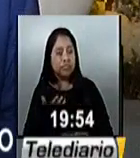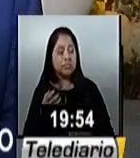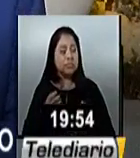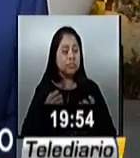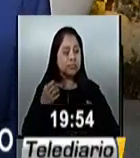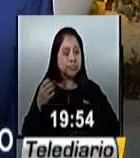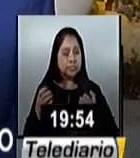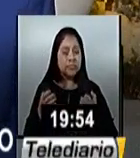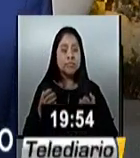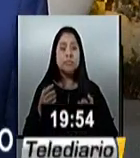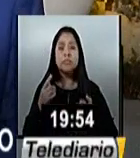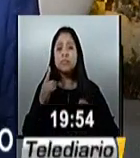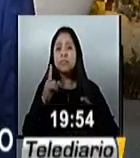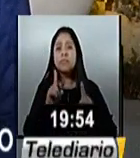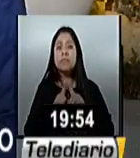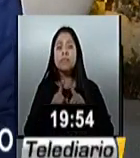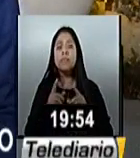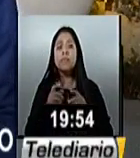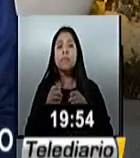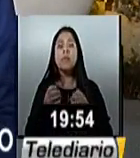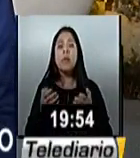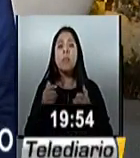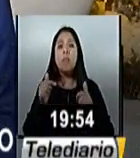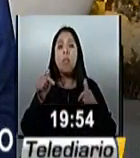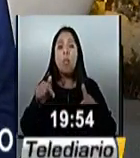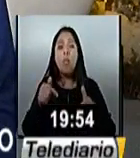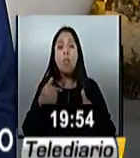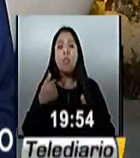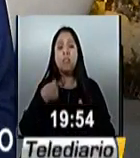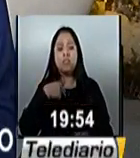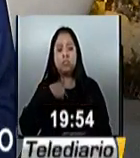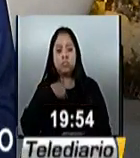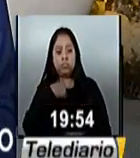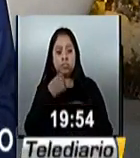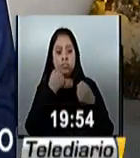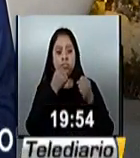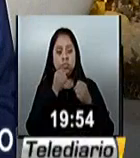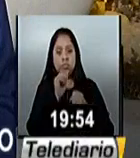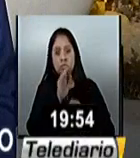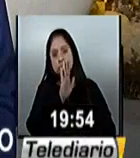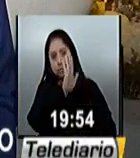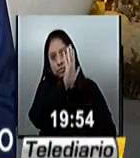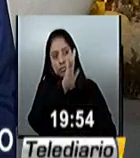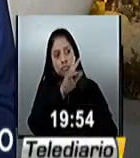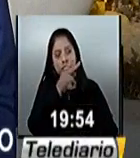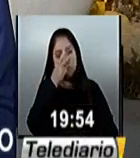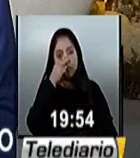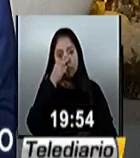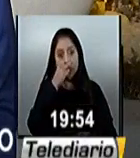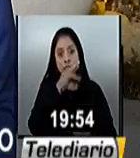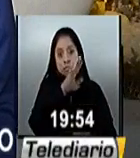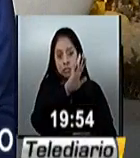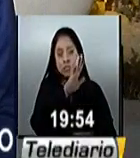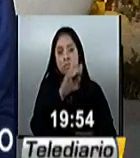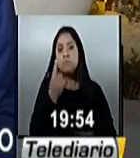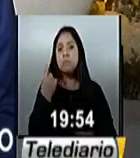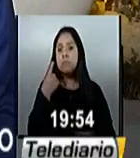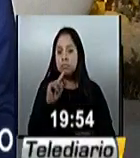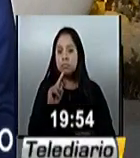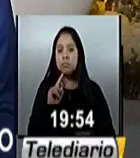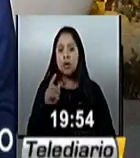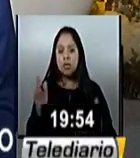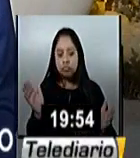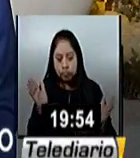la fórmula que estamos aplicando en méxico para reactivar el campo